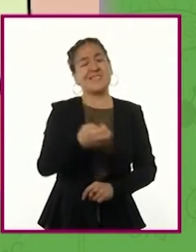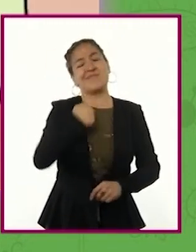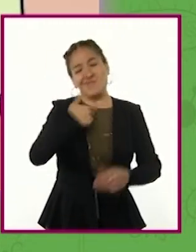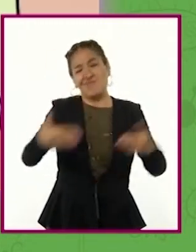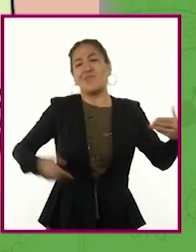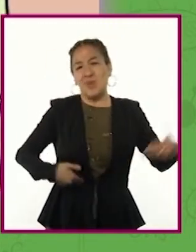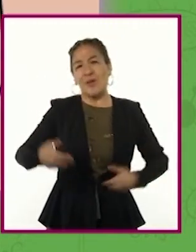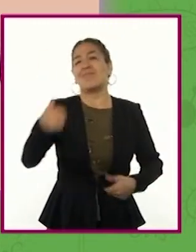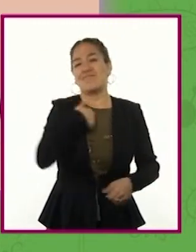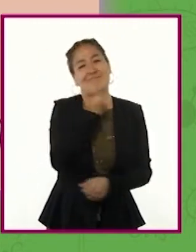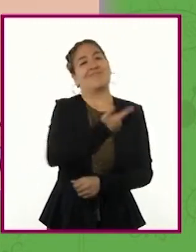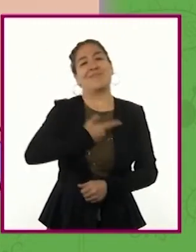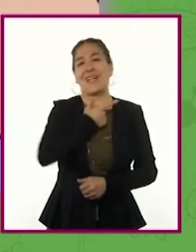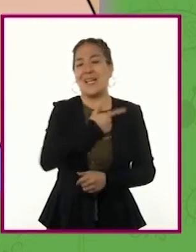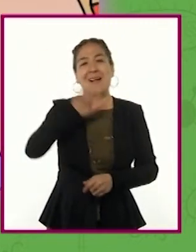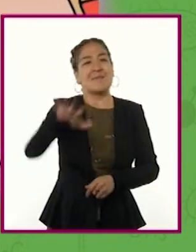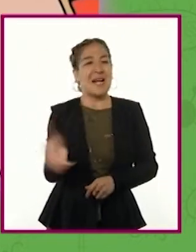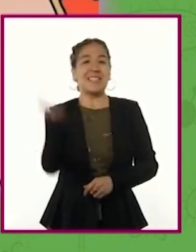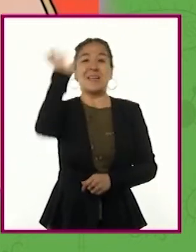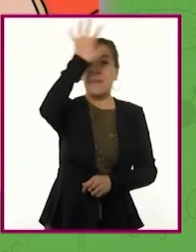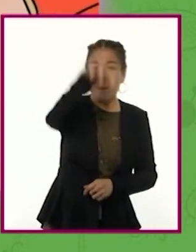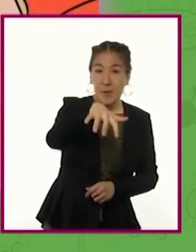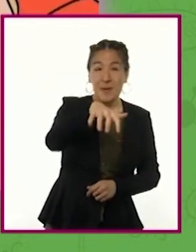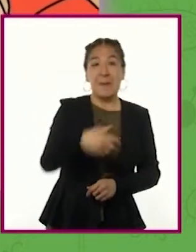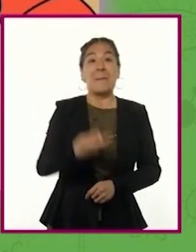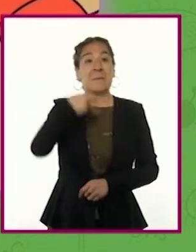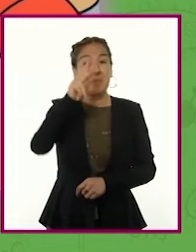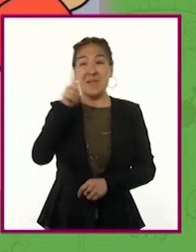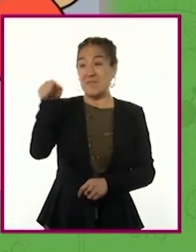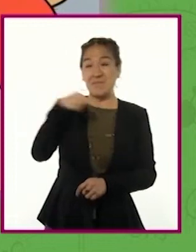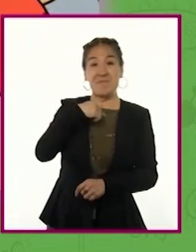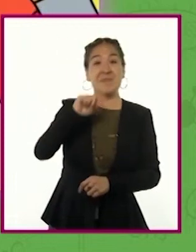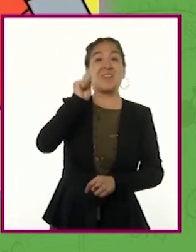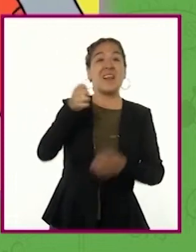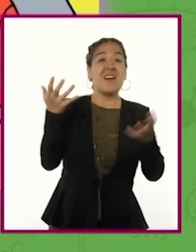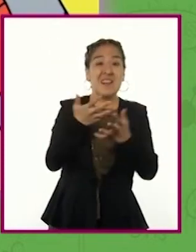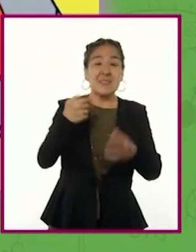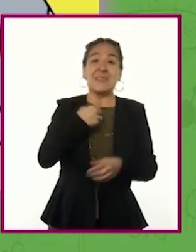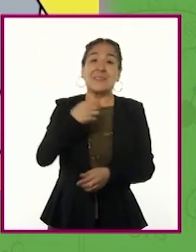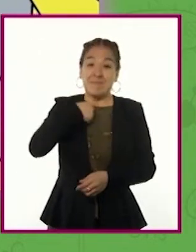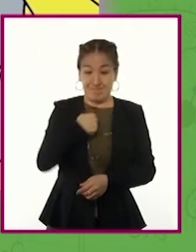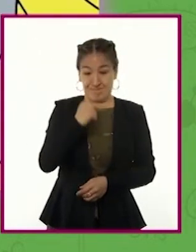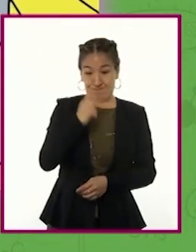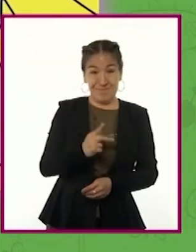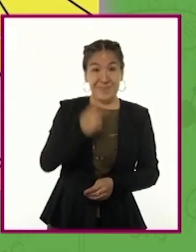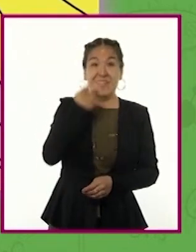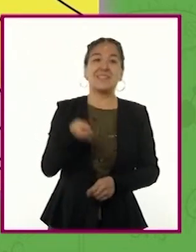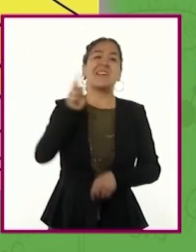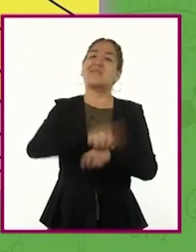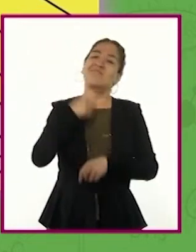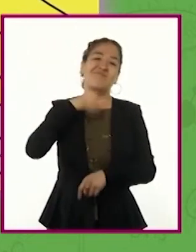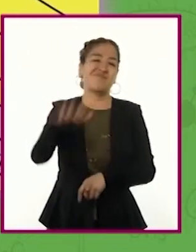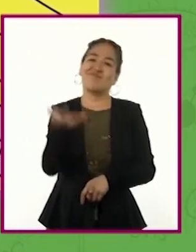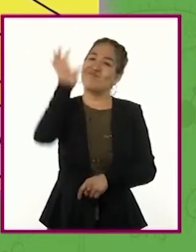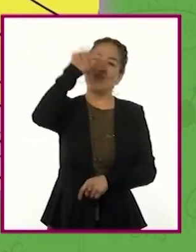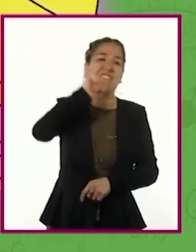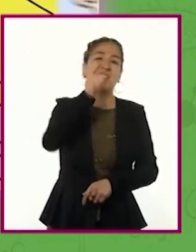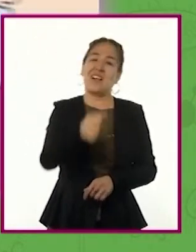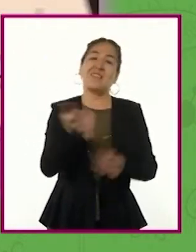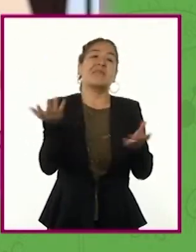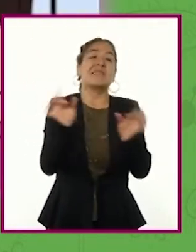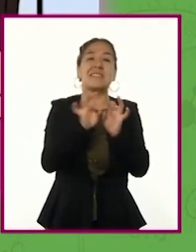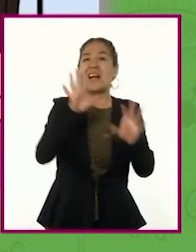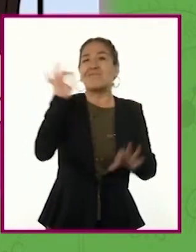A mí siempre me ha gustado el básquetbol, pero lo único que hago es dejarlo pasar para evitar que algo malo me